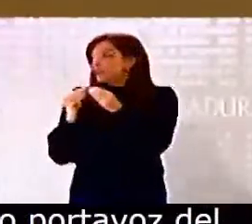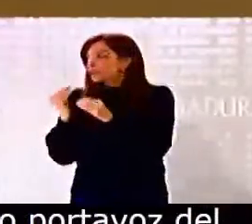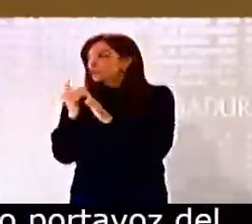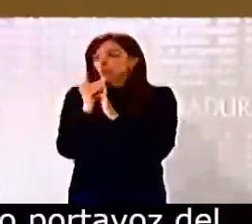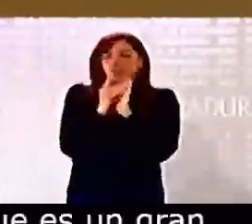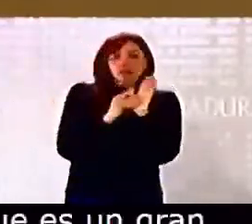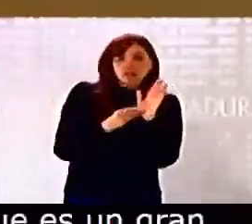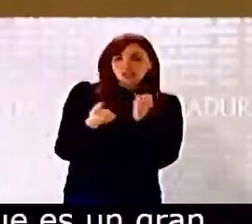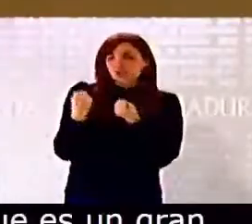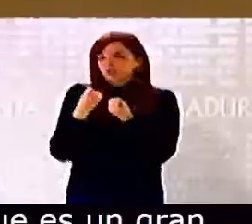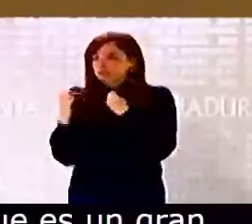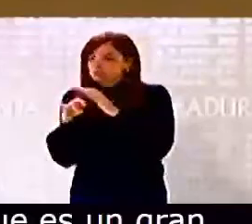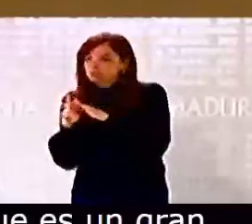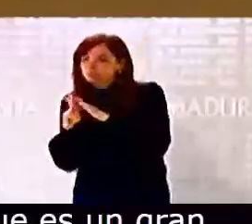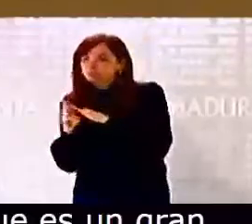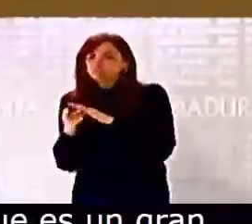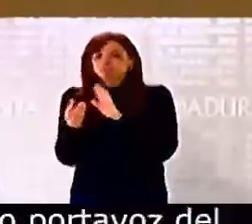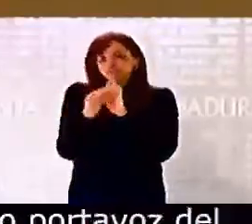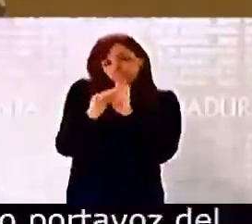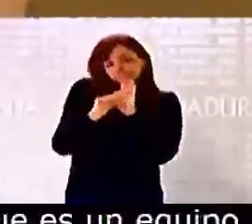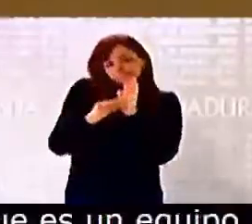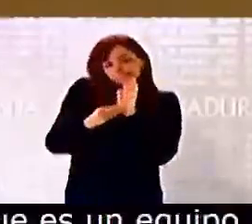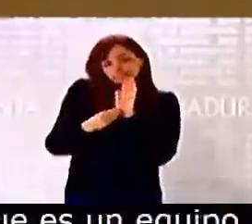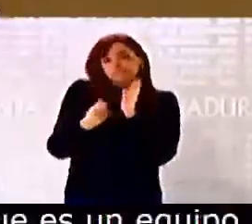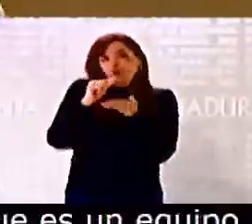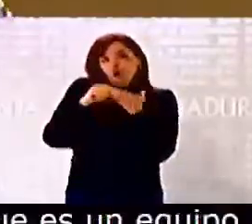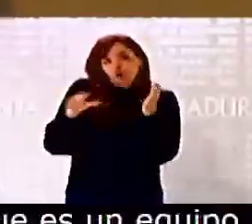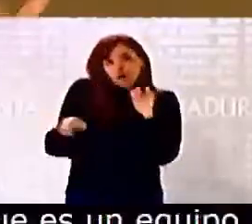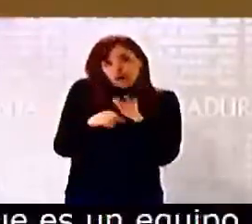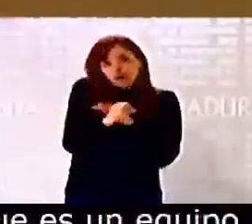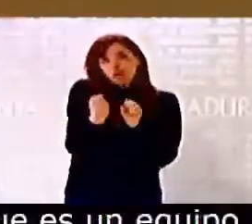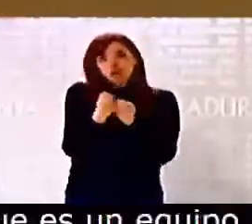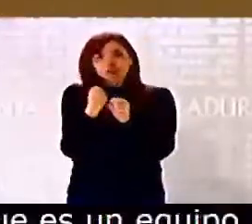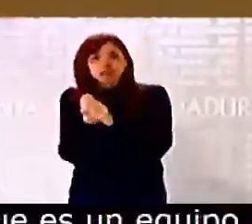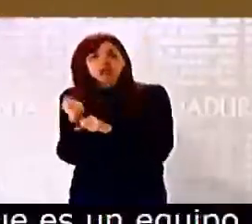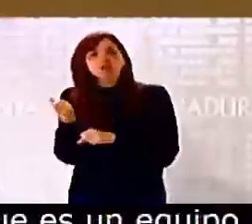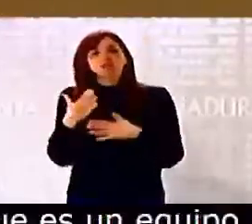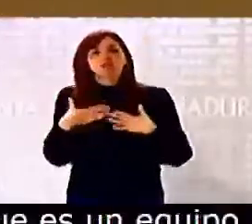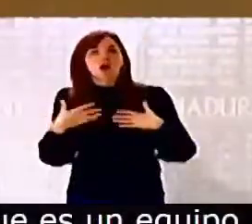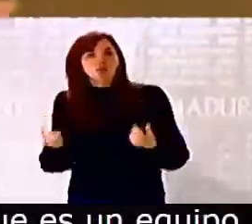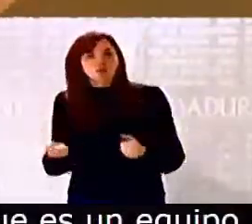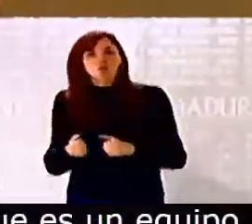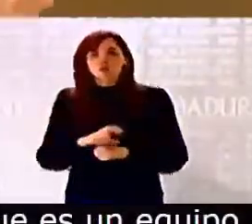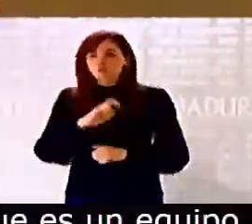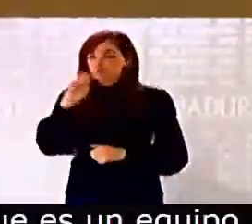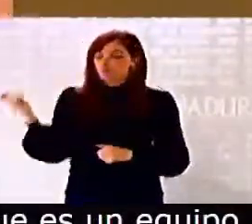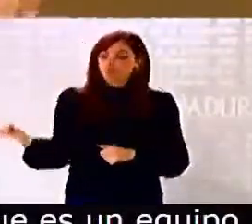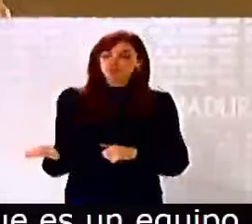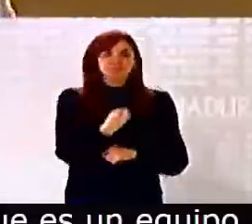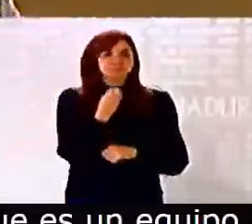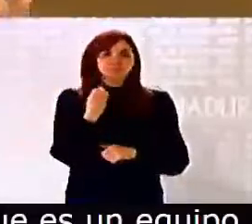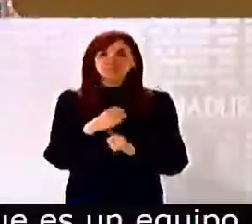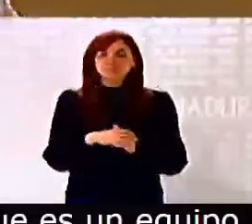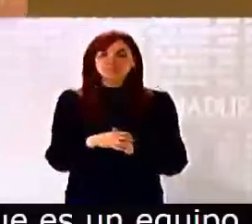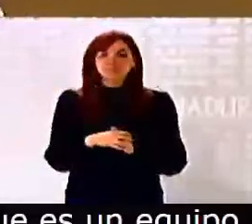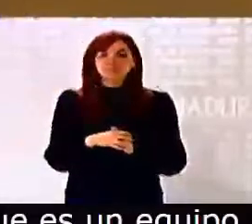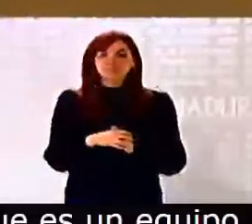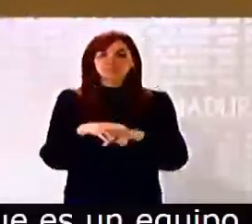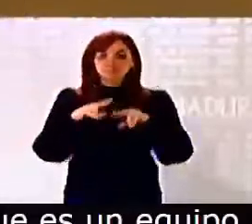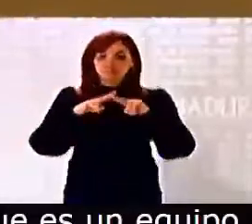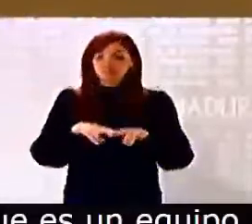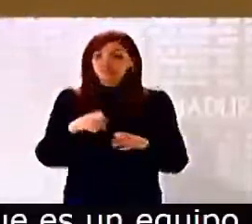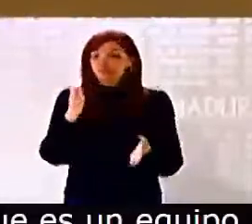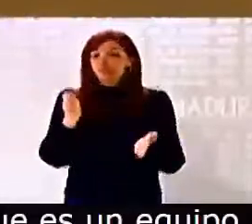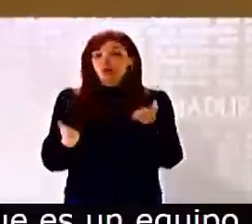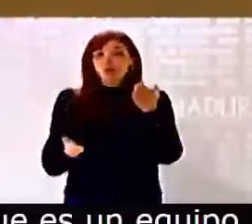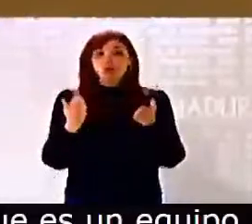económicos que hemos destinado, contrataciones en Administración General, empleo, salud. El balance de este Gobierno solamente es